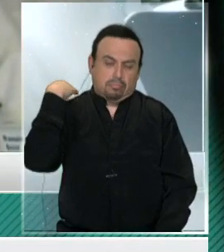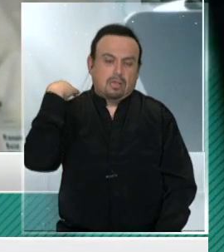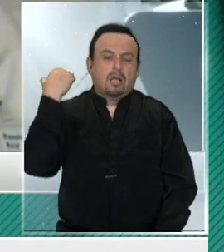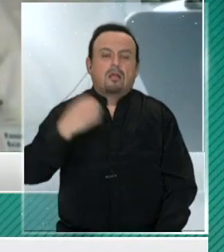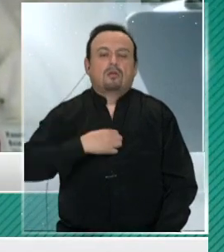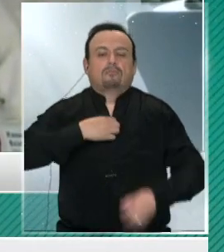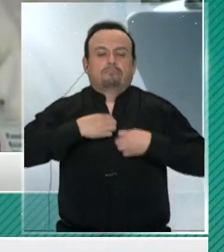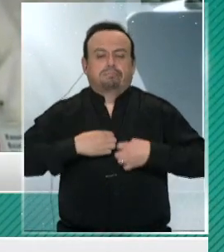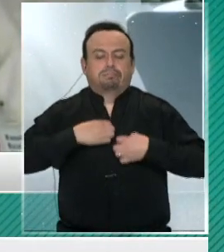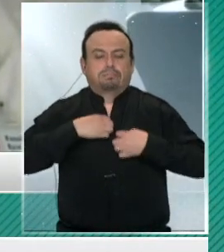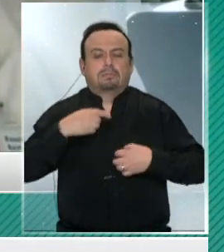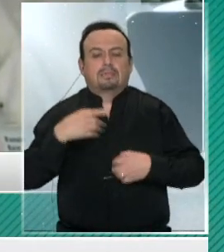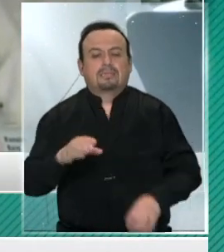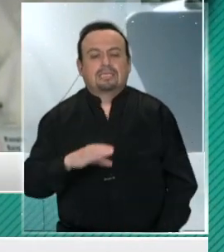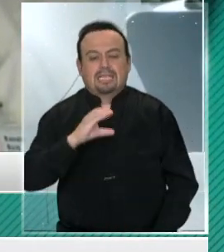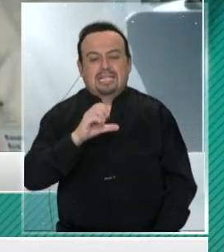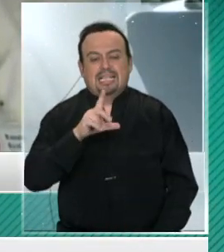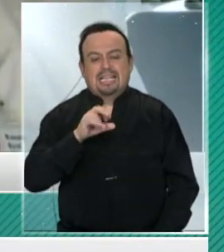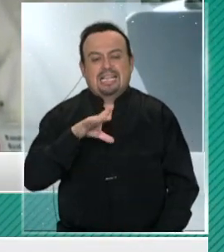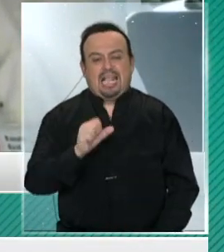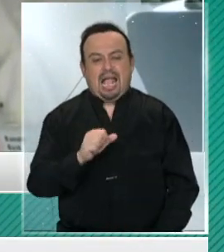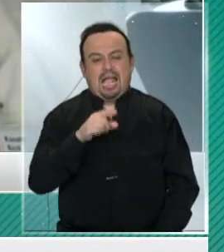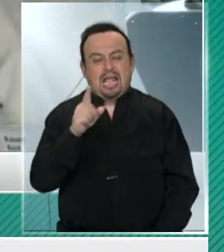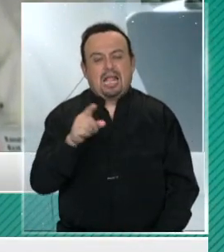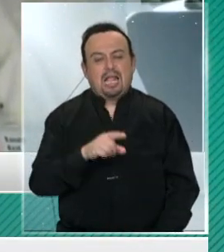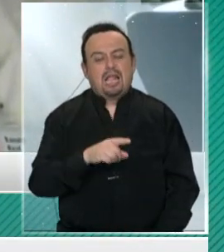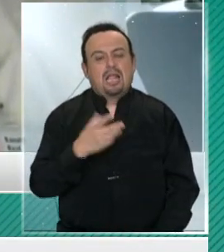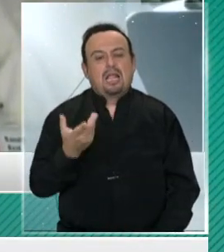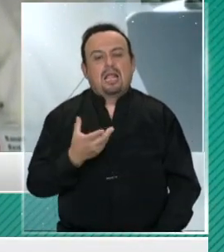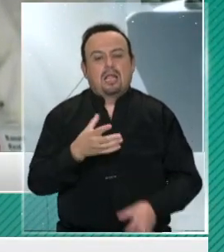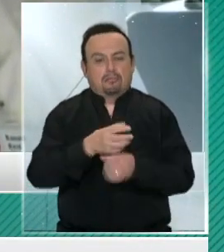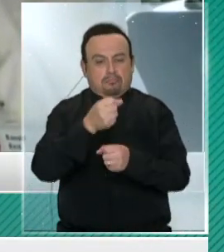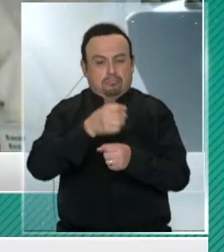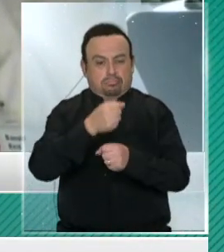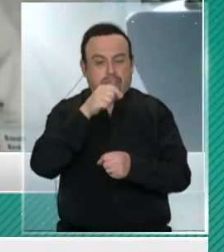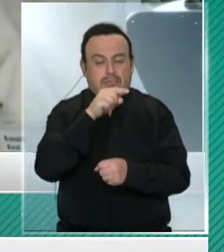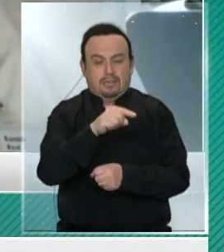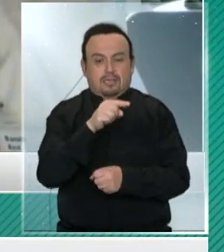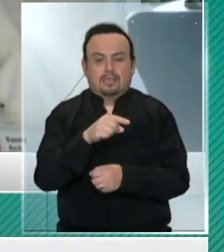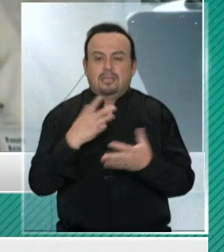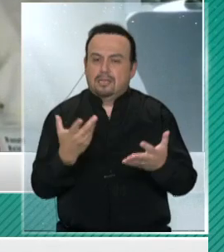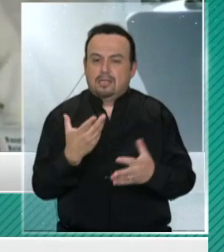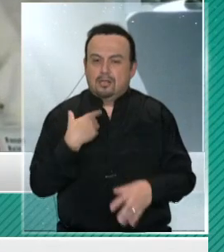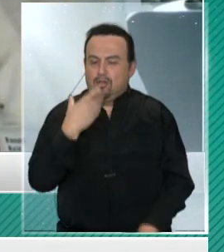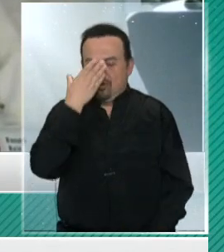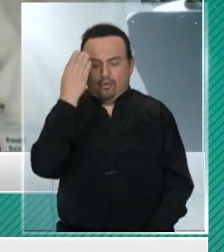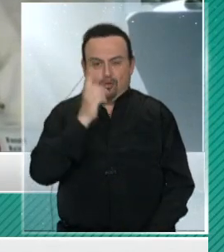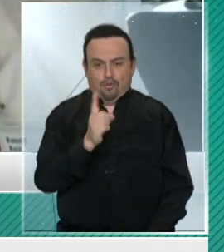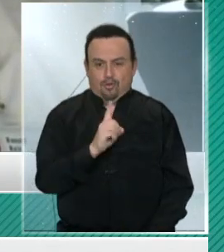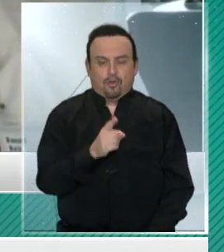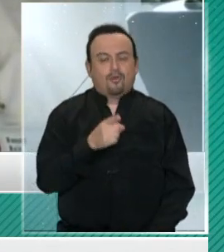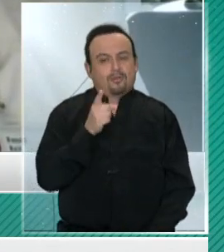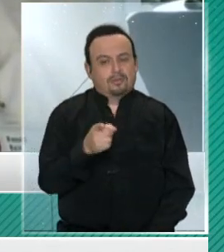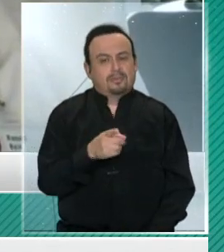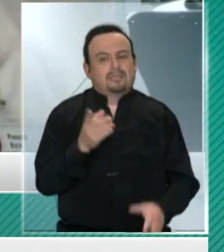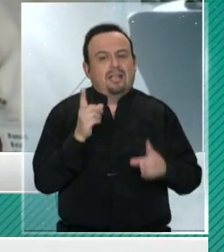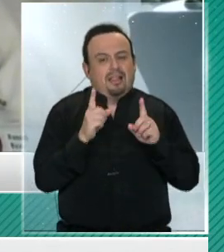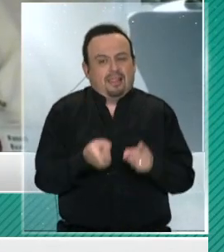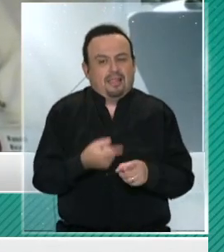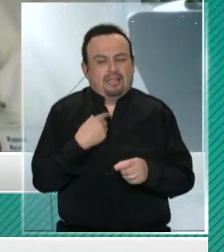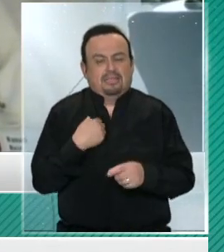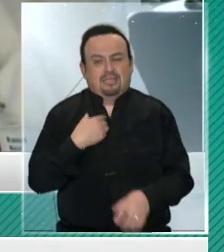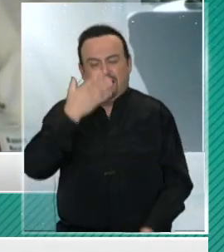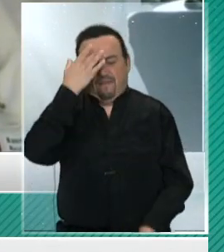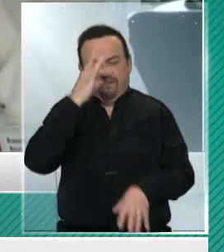Clínica Universidad de los Andes. Doctor, muchas gracias por estar en contacto con nosotros, pero la verdad es que no podemos olvidarnos que además nosotros tenemos este tipo